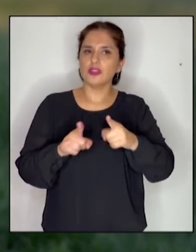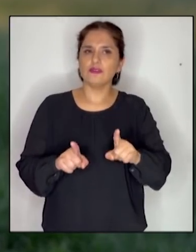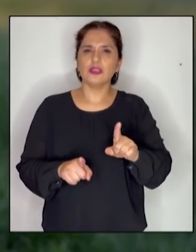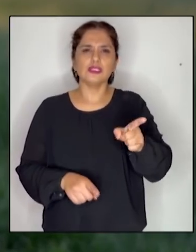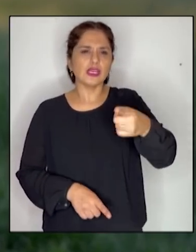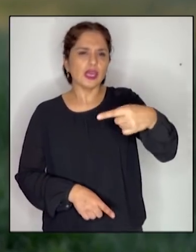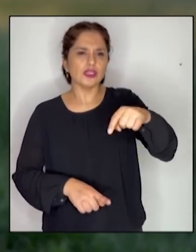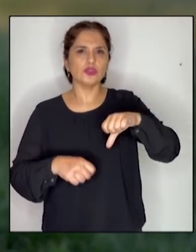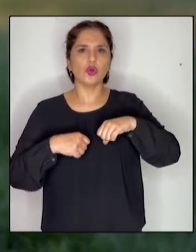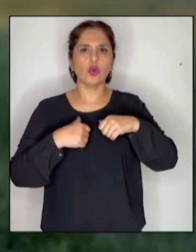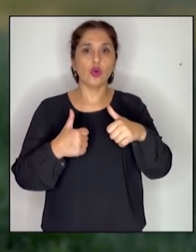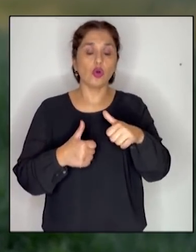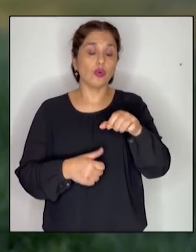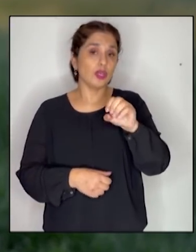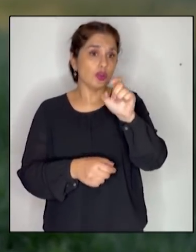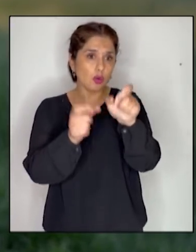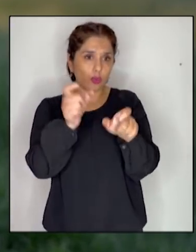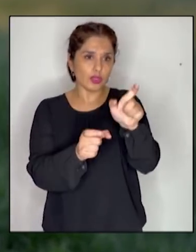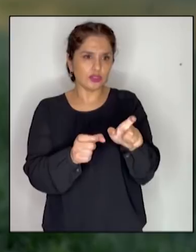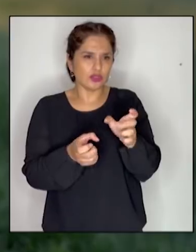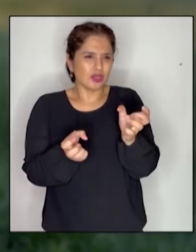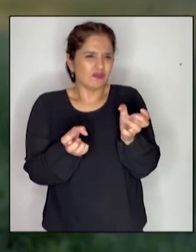esos jóvenes o esas personas que agreden,